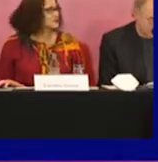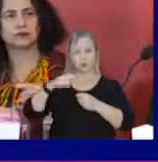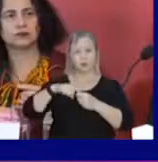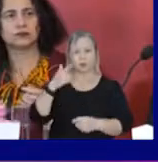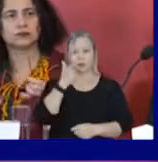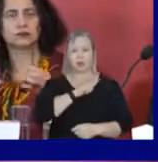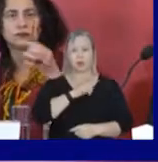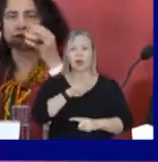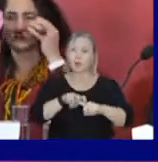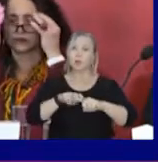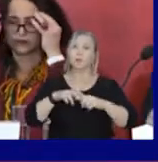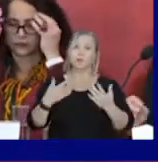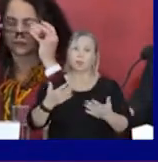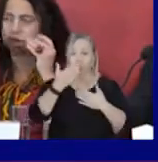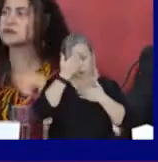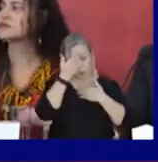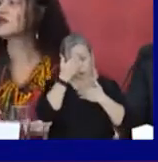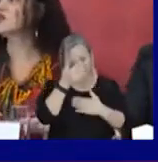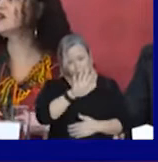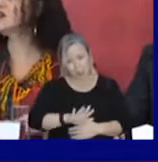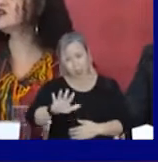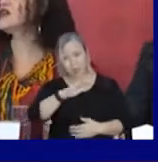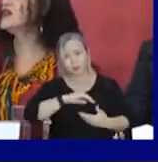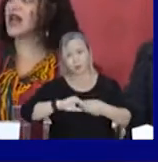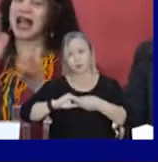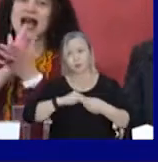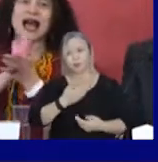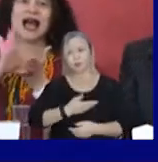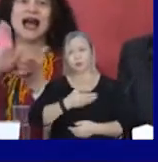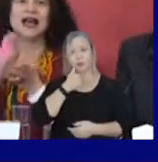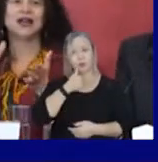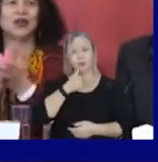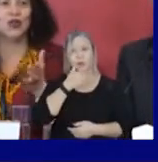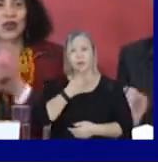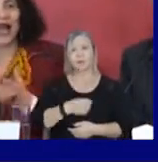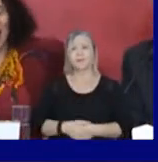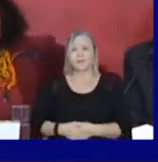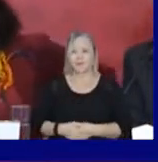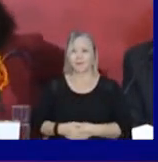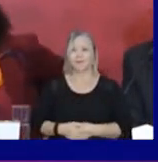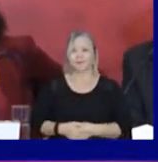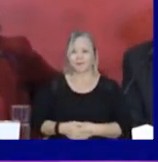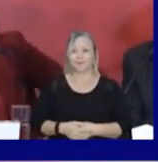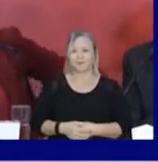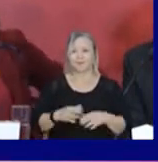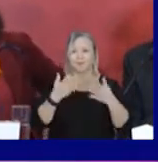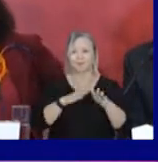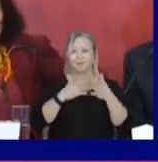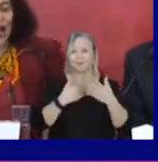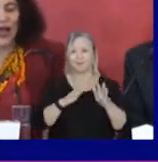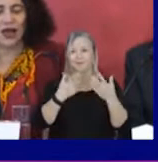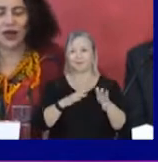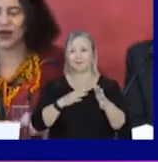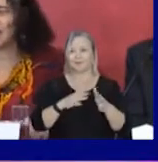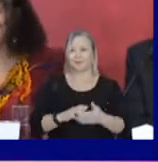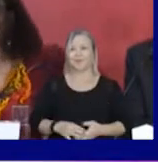crédito suficiente para ver, para recibir esas fake news, porque eso eligió, fue eso